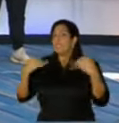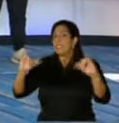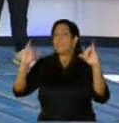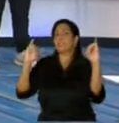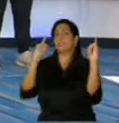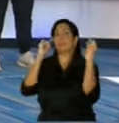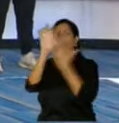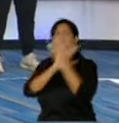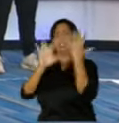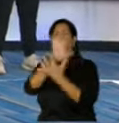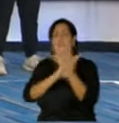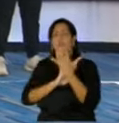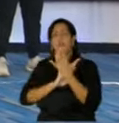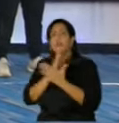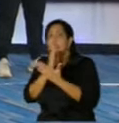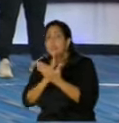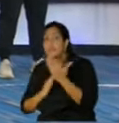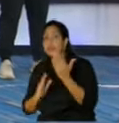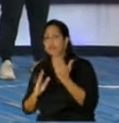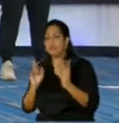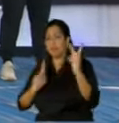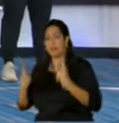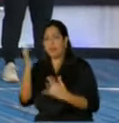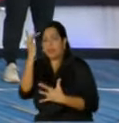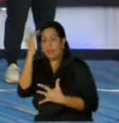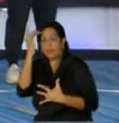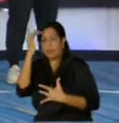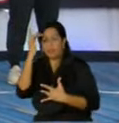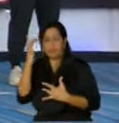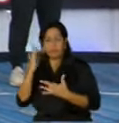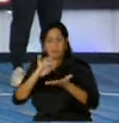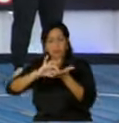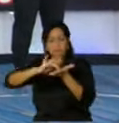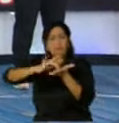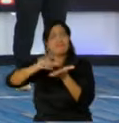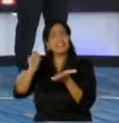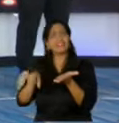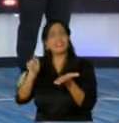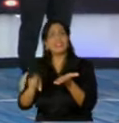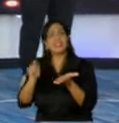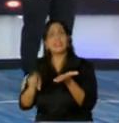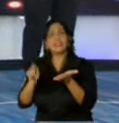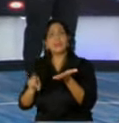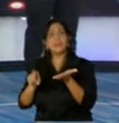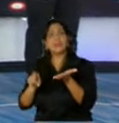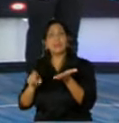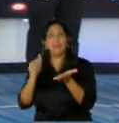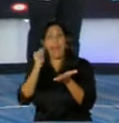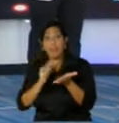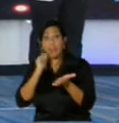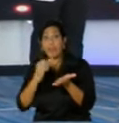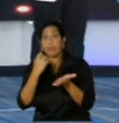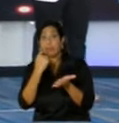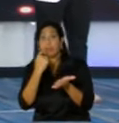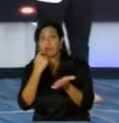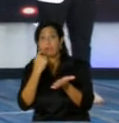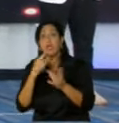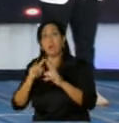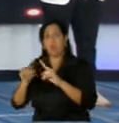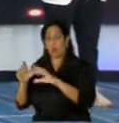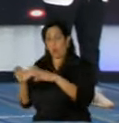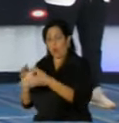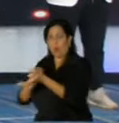de algunos pacientes de distintas condiciones a los medicamentos controlados que algunos necesitan a diario. El Task Force